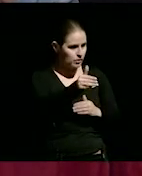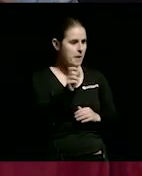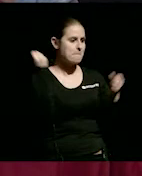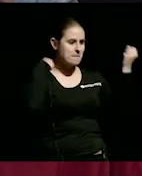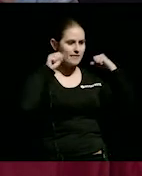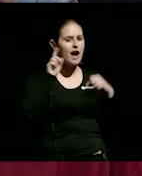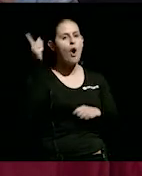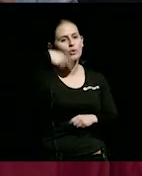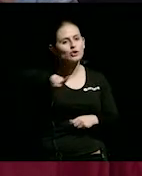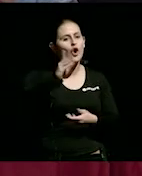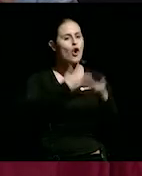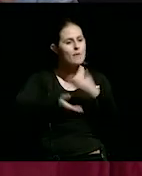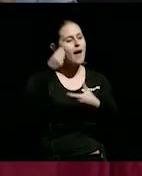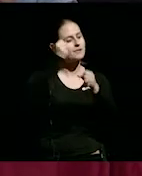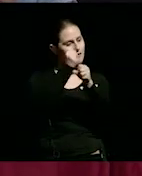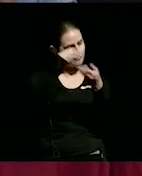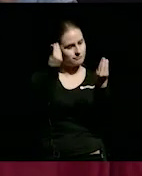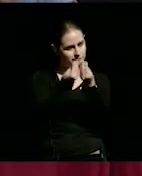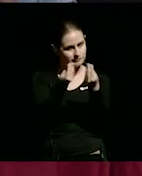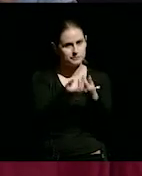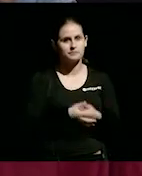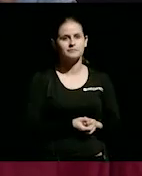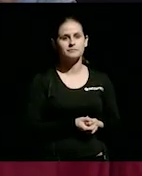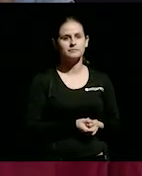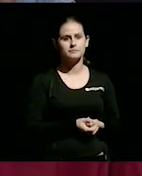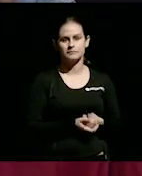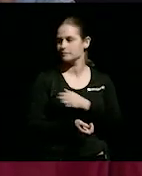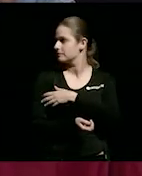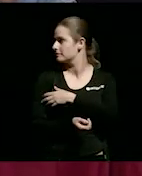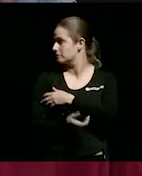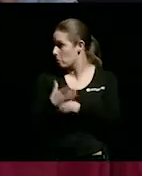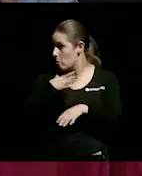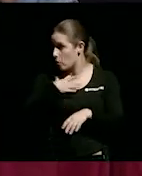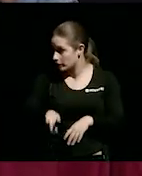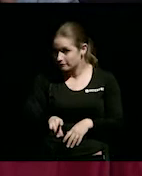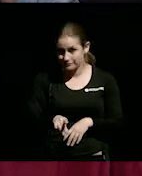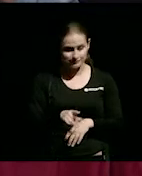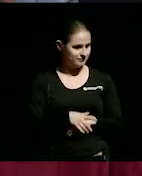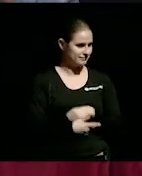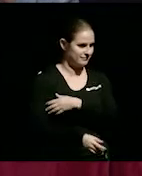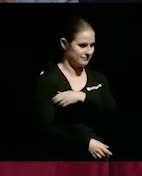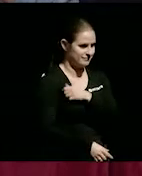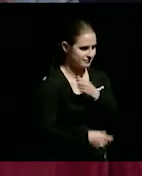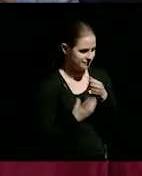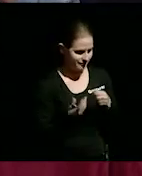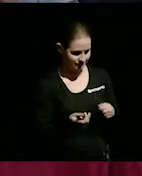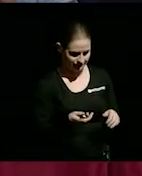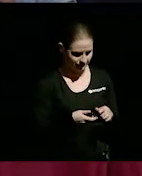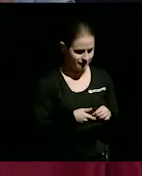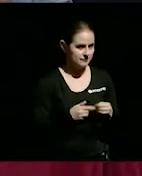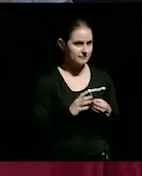encantada, ¿eh? I would be delighted. For free? ¿Gratis? ¿Lo harías gratis? Sin